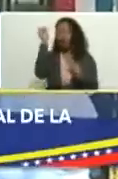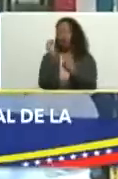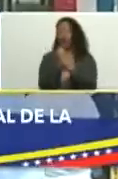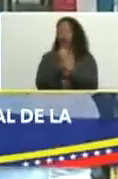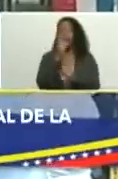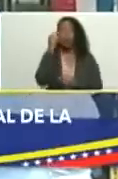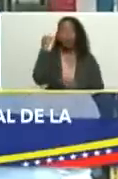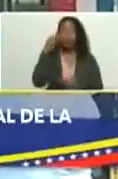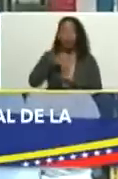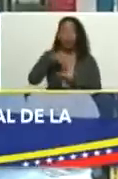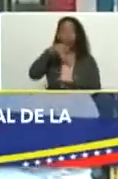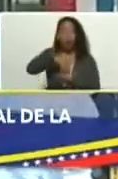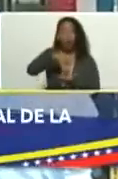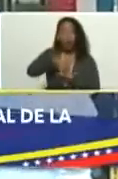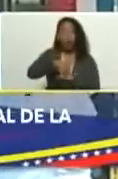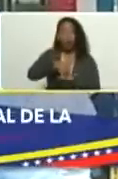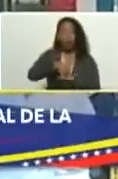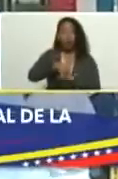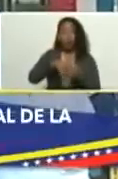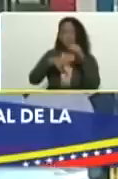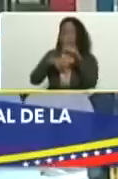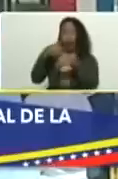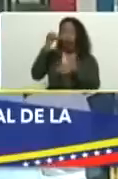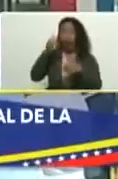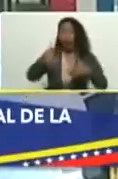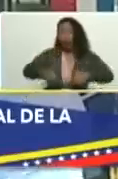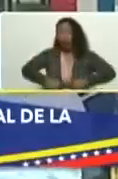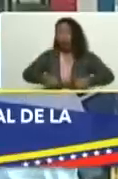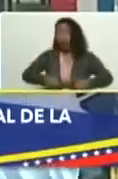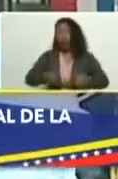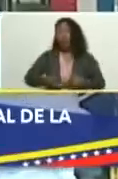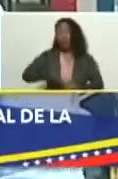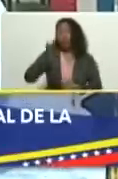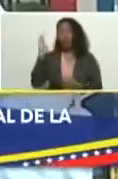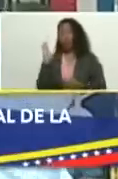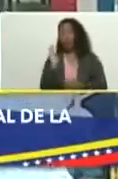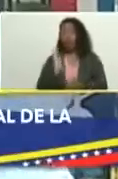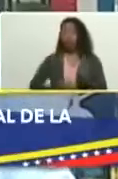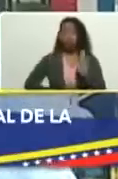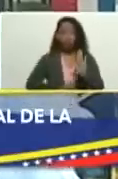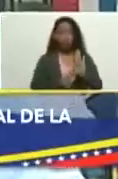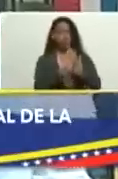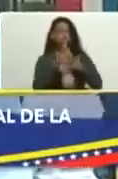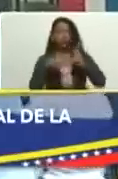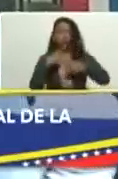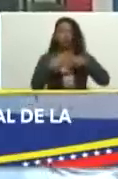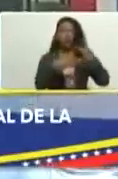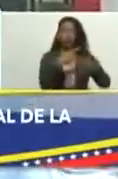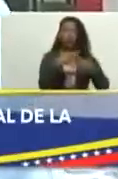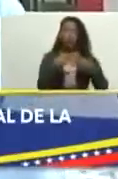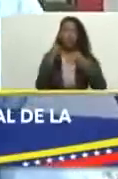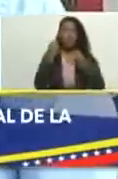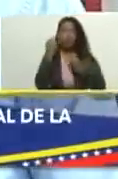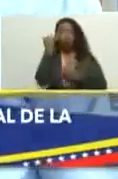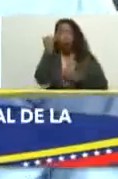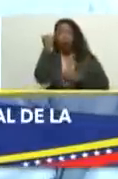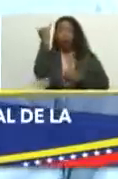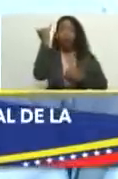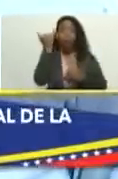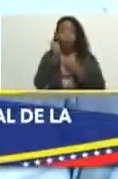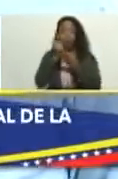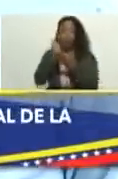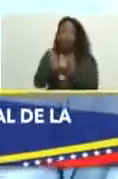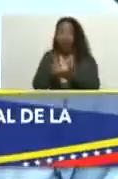del Estado Carabobo, quienes con gran esfuerzo han venido desarrollando todos estos procesos de inventiva para apalancar el